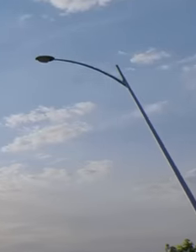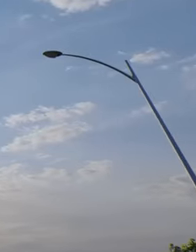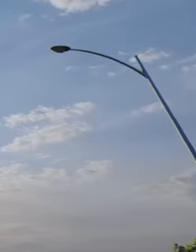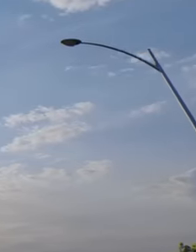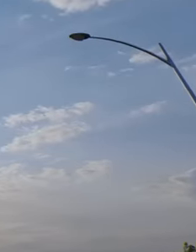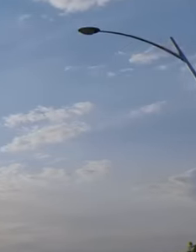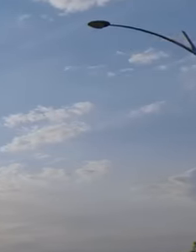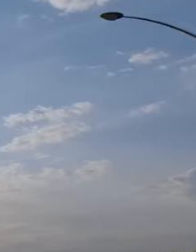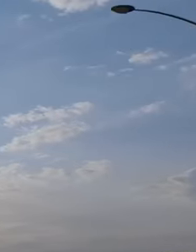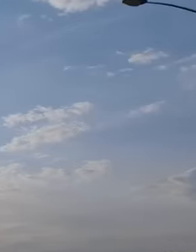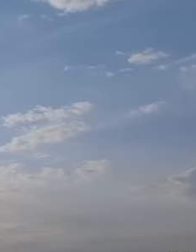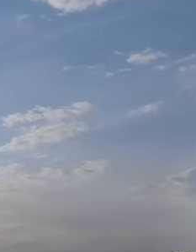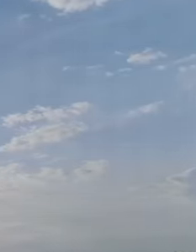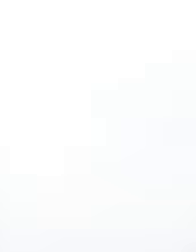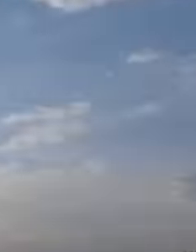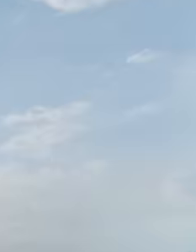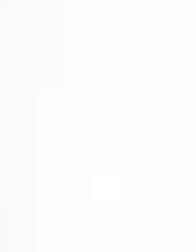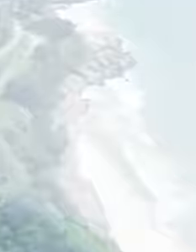finalmente aterrizará.